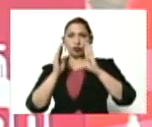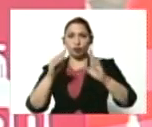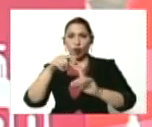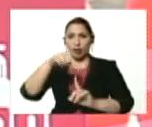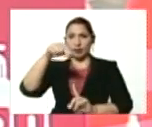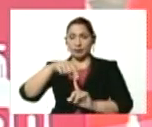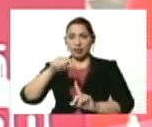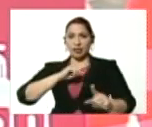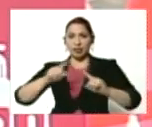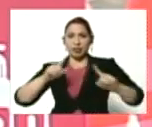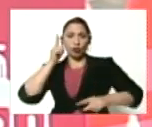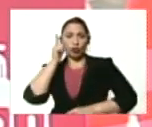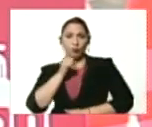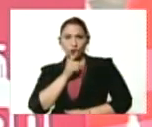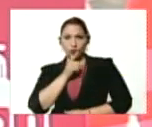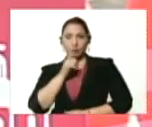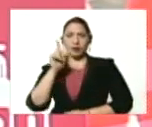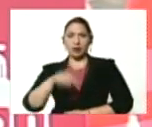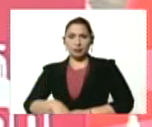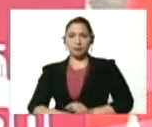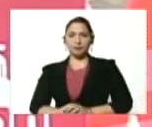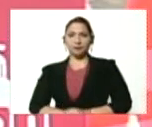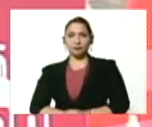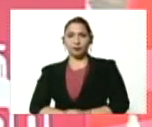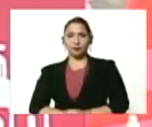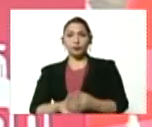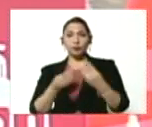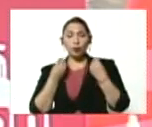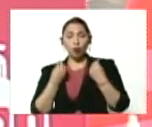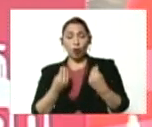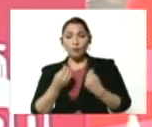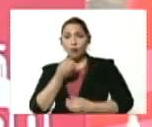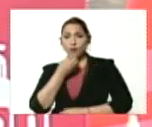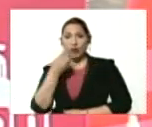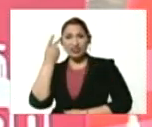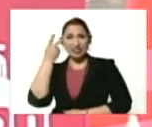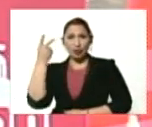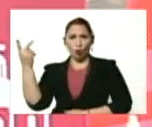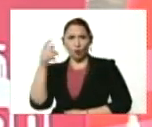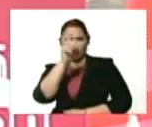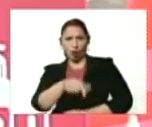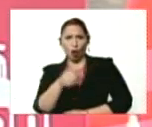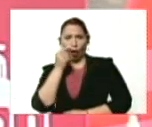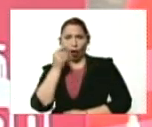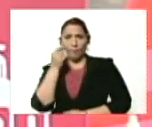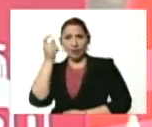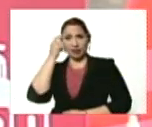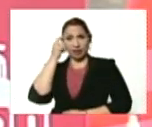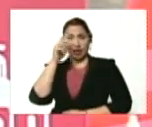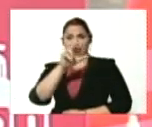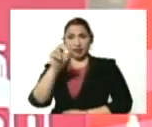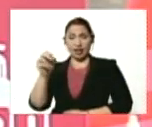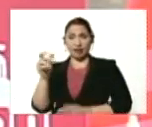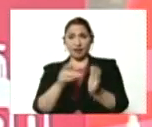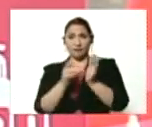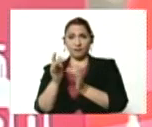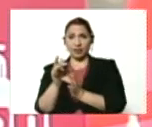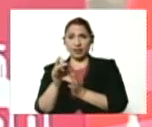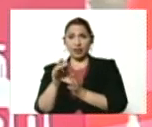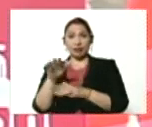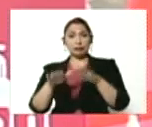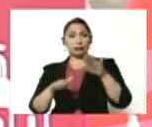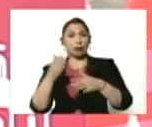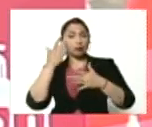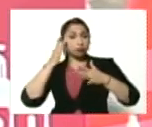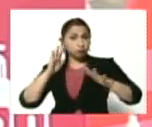Leopoldo López, que además, como buen psicópata, ese día 30 de abril quizás hubieran